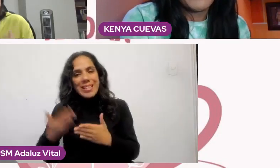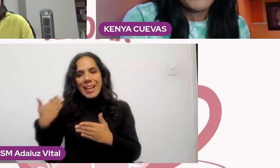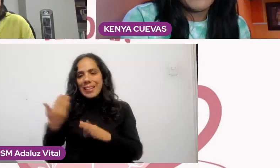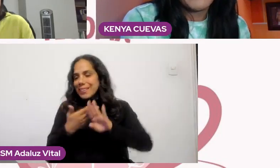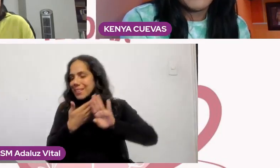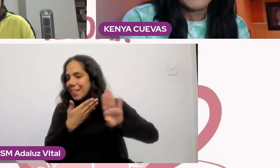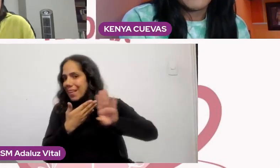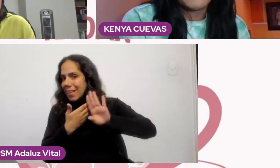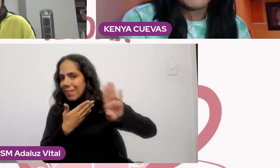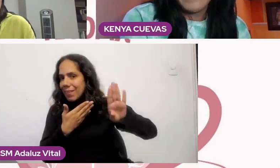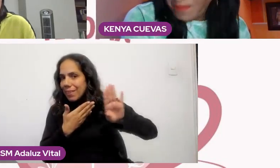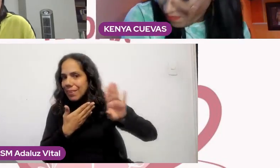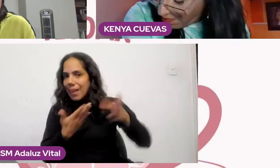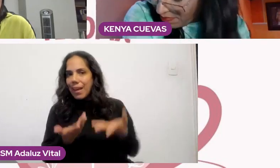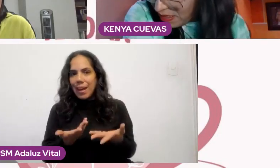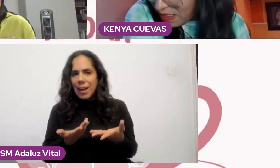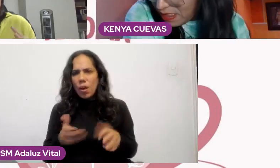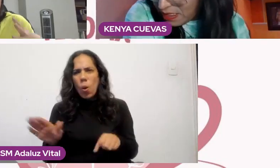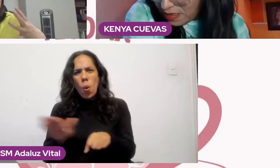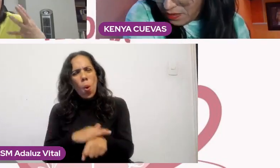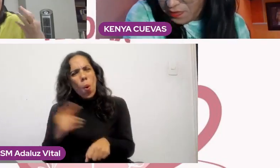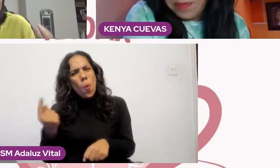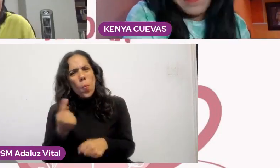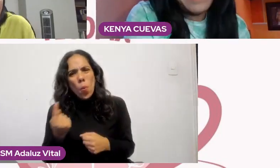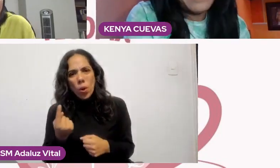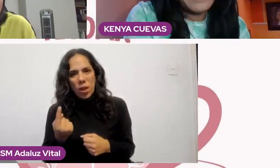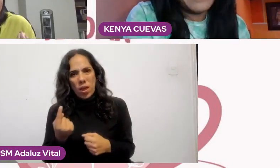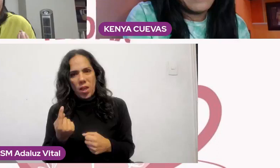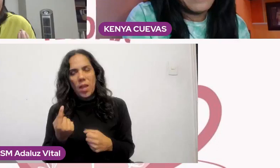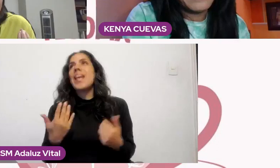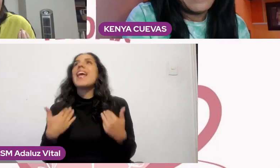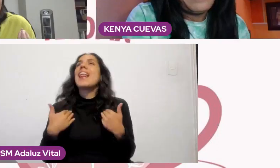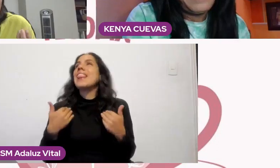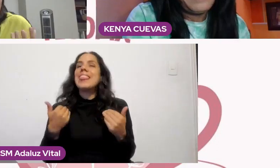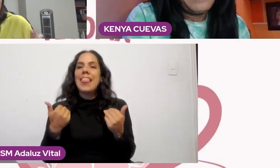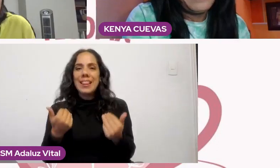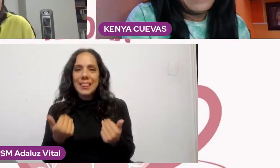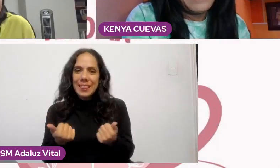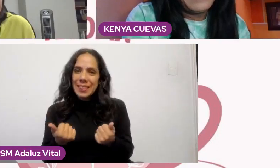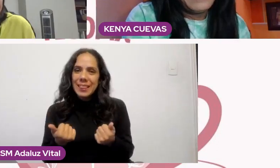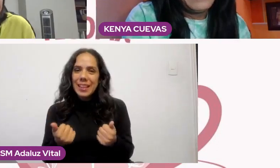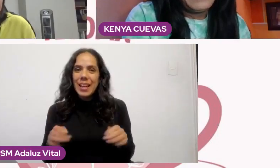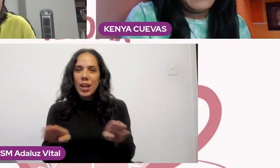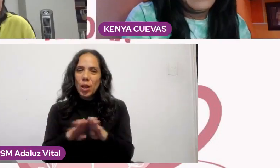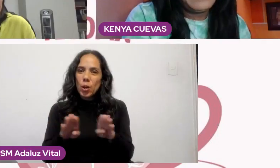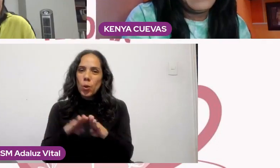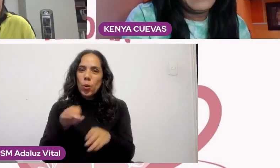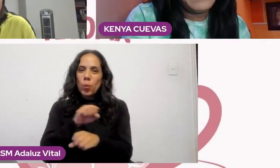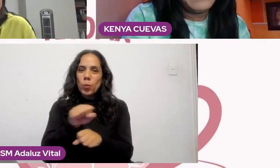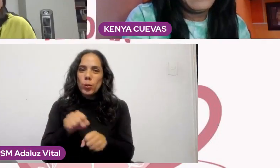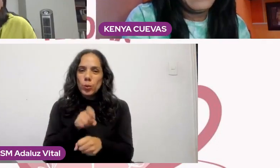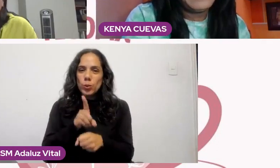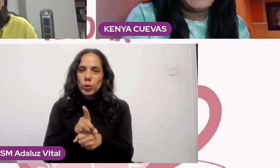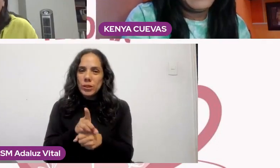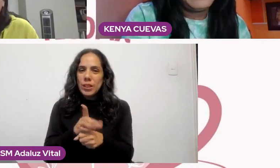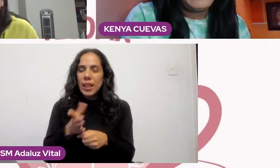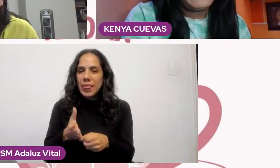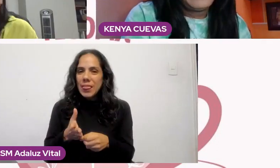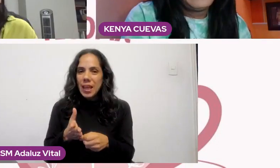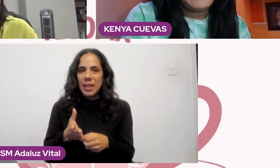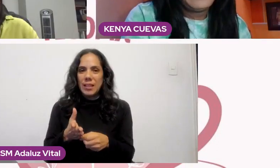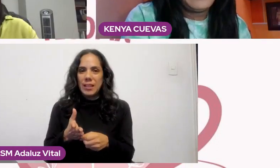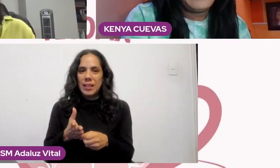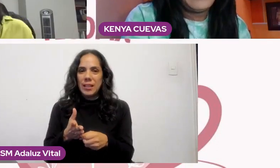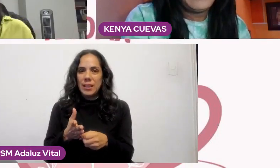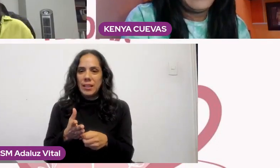los transfeminicidios y bueno, pues cómo ayudar como sociedad, ¿no? Y bueno, creo que lo que tú haces